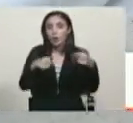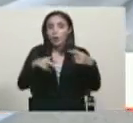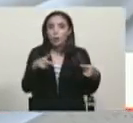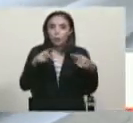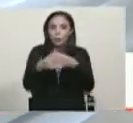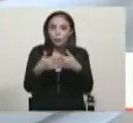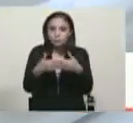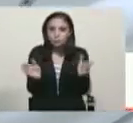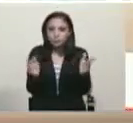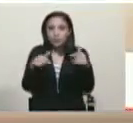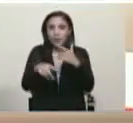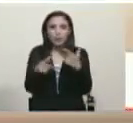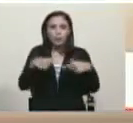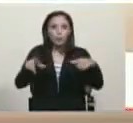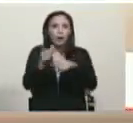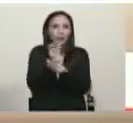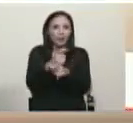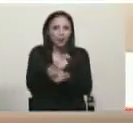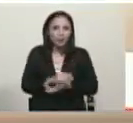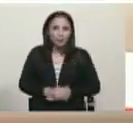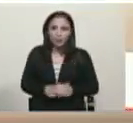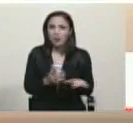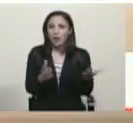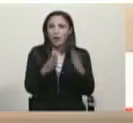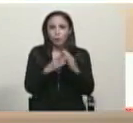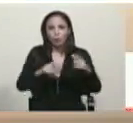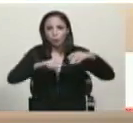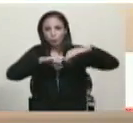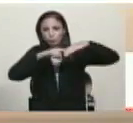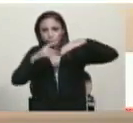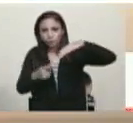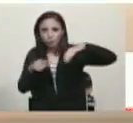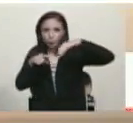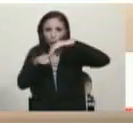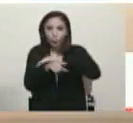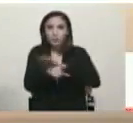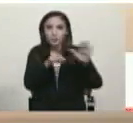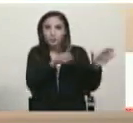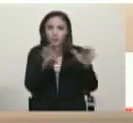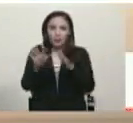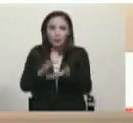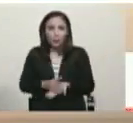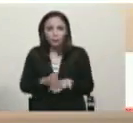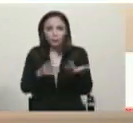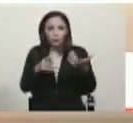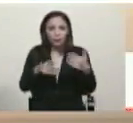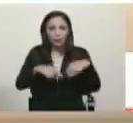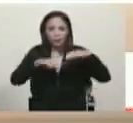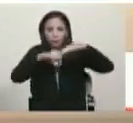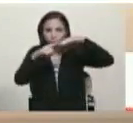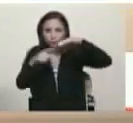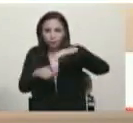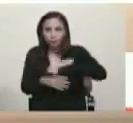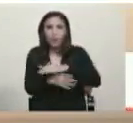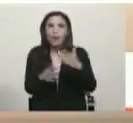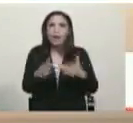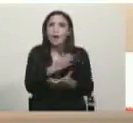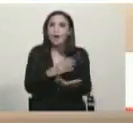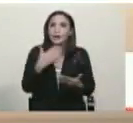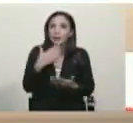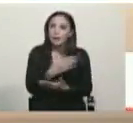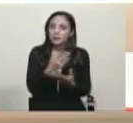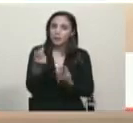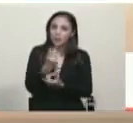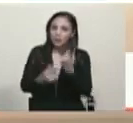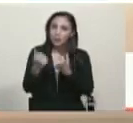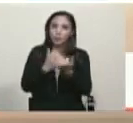esta unidad oncológica, un nuevo tomógrafo de 64 cortes también en el nuevo hospital de Altagracia, gracias a los recursos que usted el